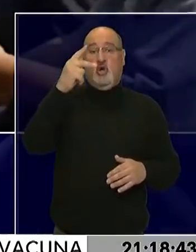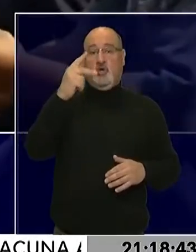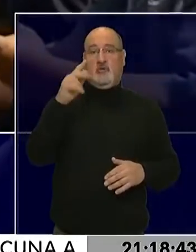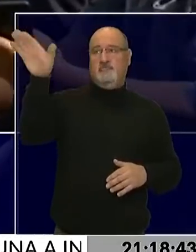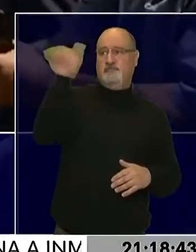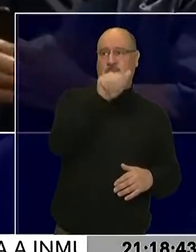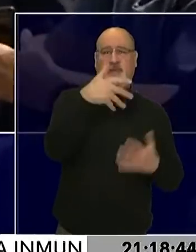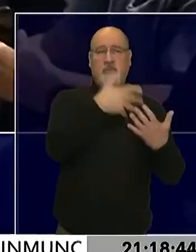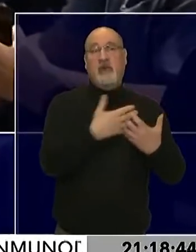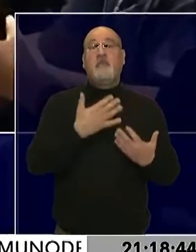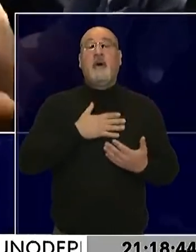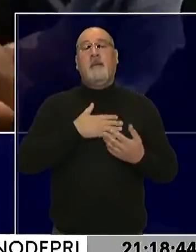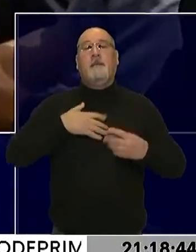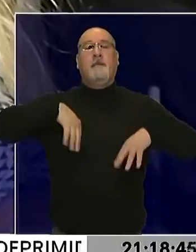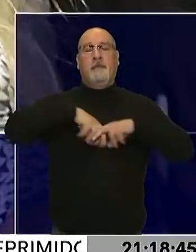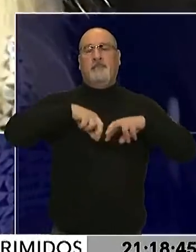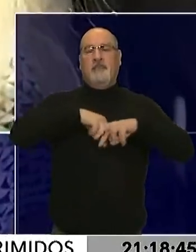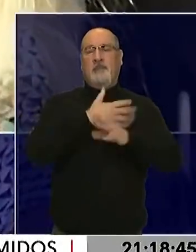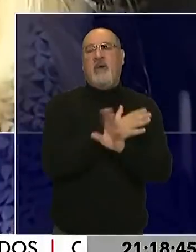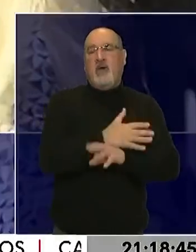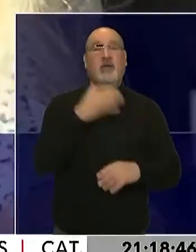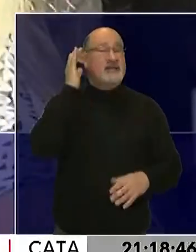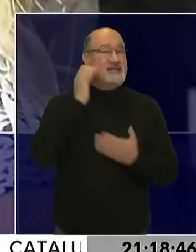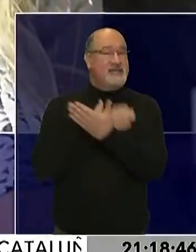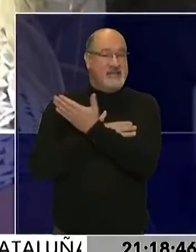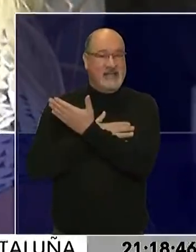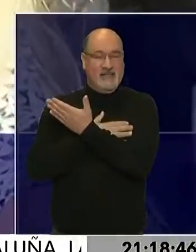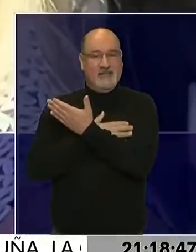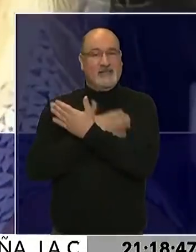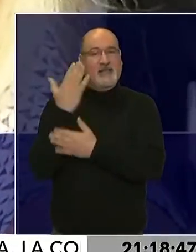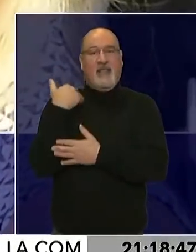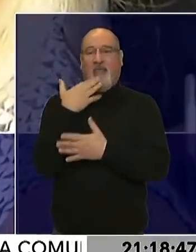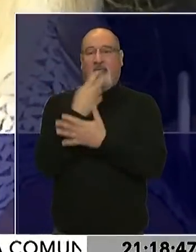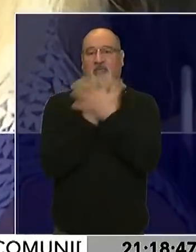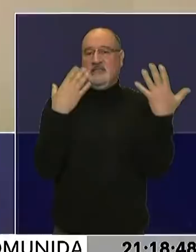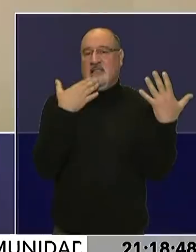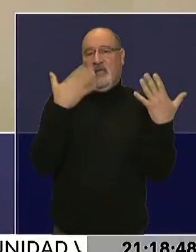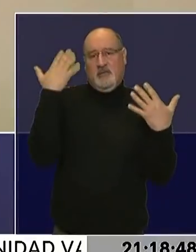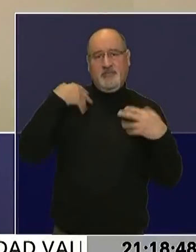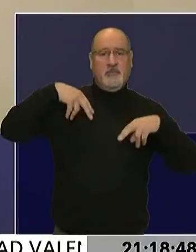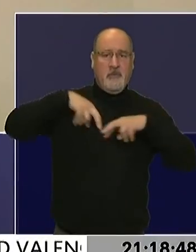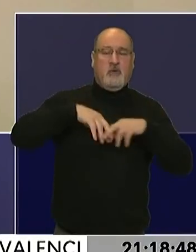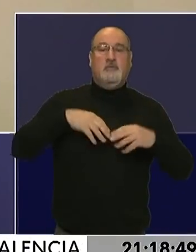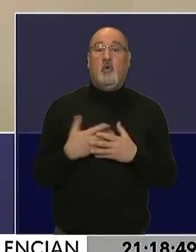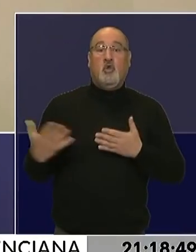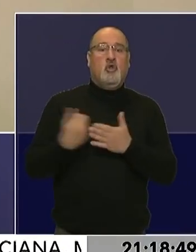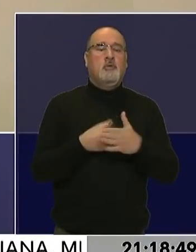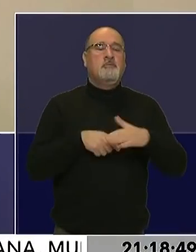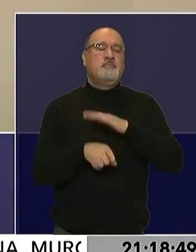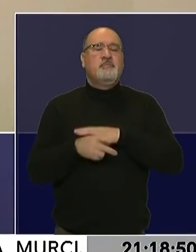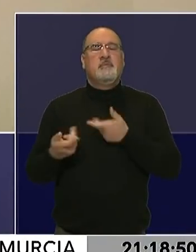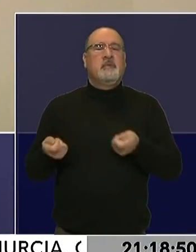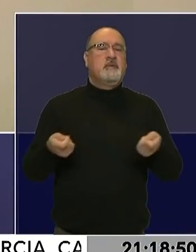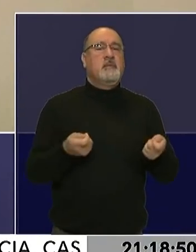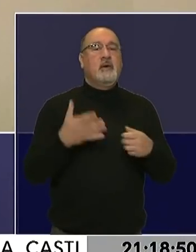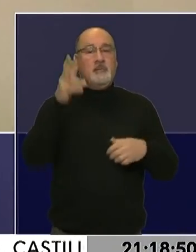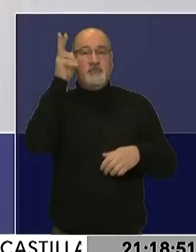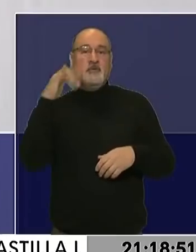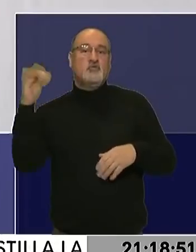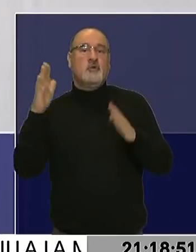a esta mujer y quien sufre cuando ella tenía 17 años todo habría ocurrido en las mansiones de jeffrey epstein